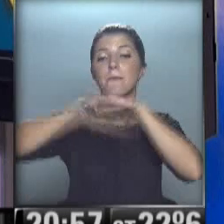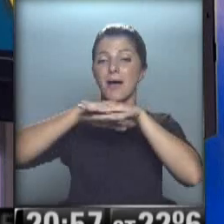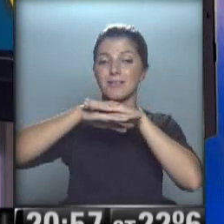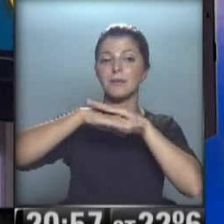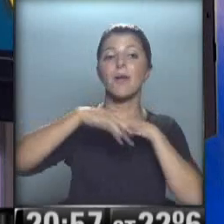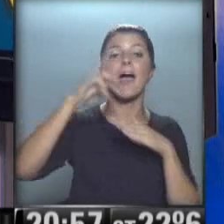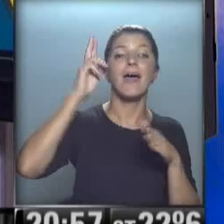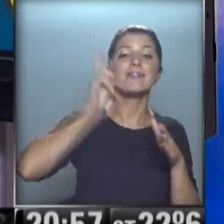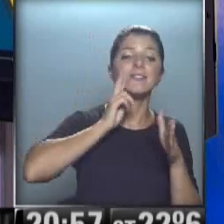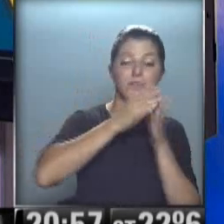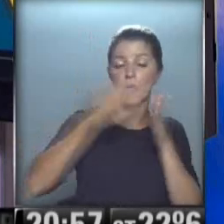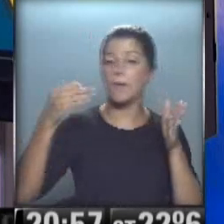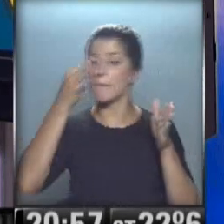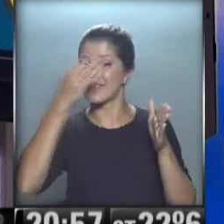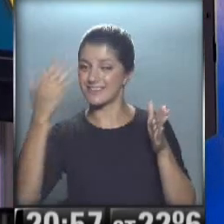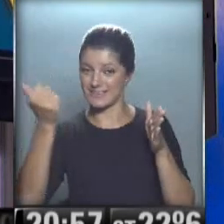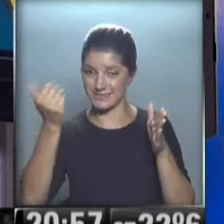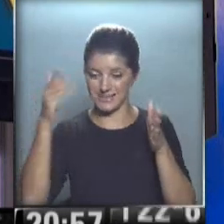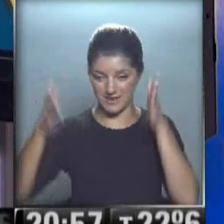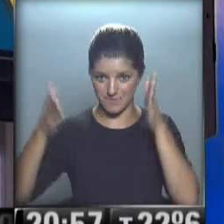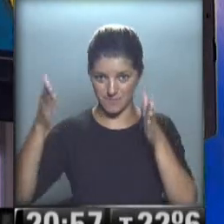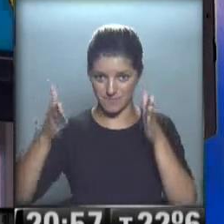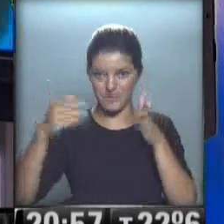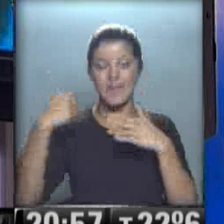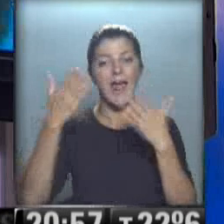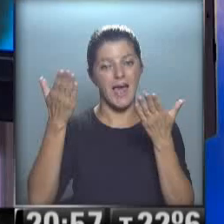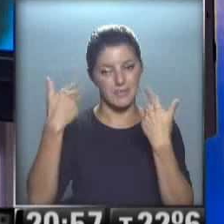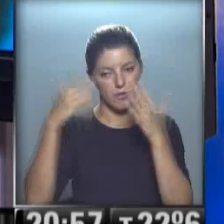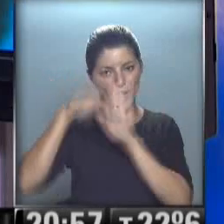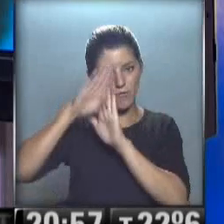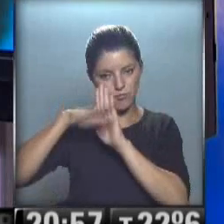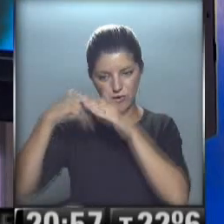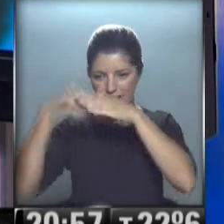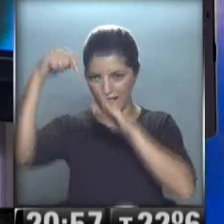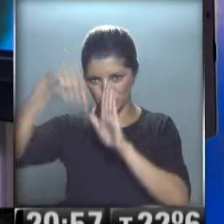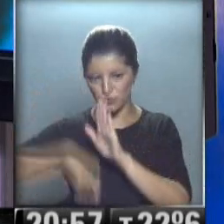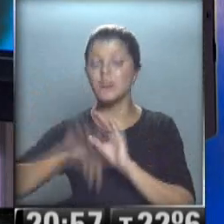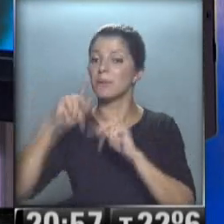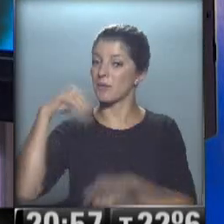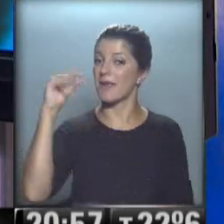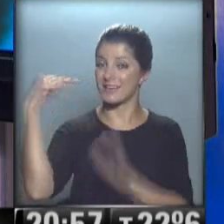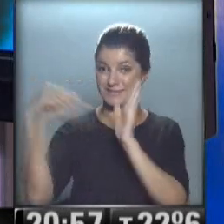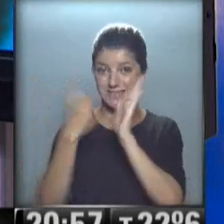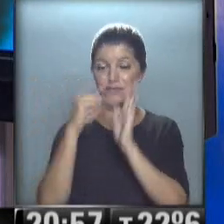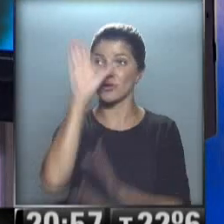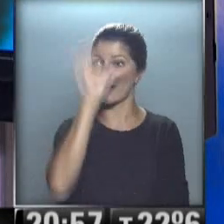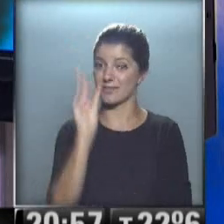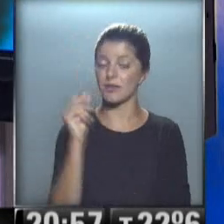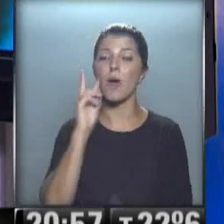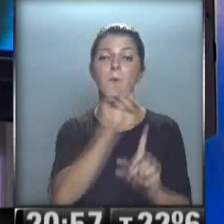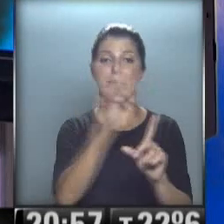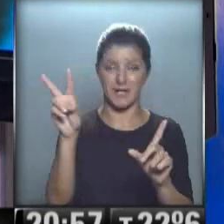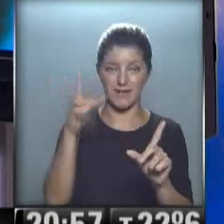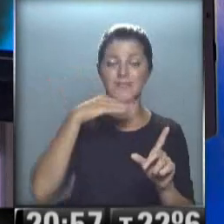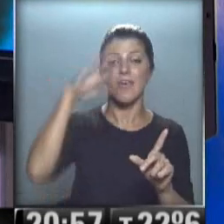y 26 grados centígrados. Va bajando la temperatura en el sur y en el centro del país. Miren ya La Pampa, el sur de